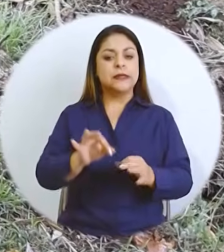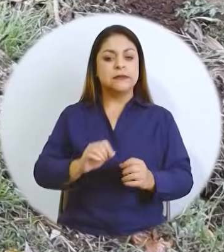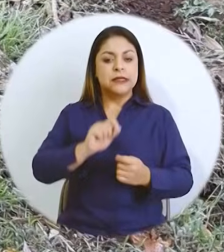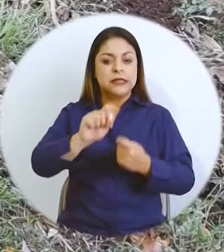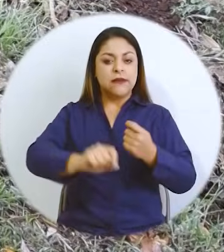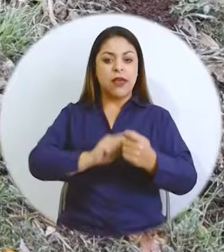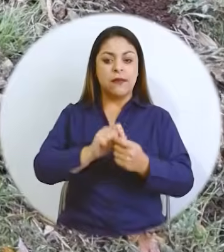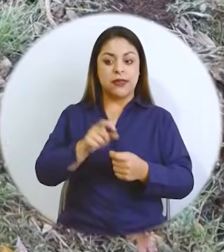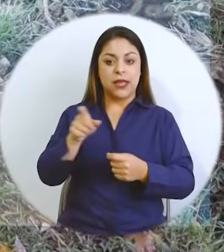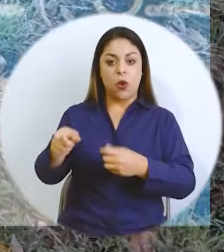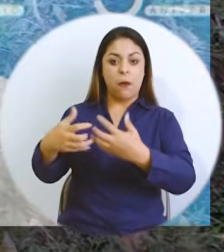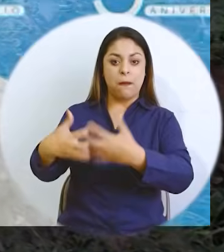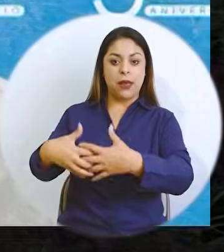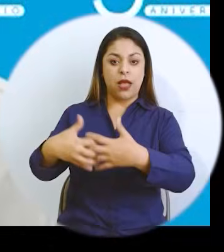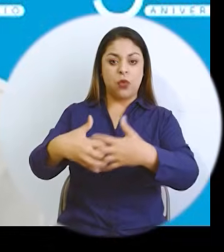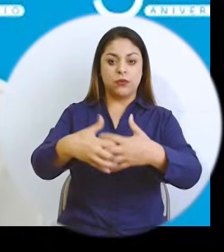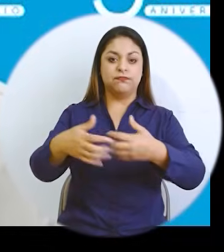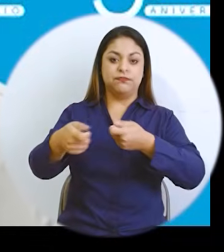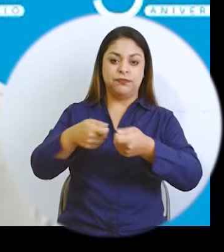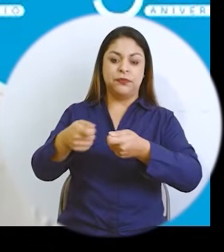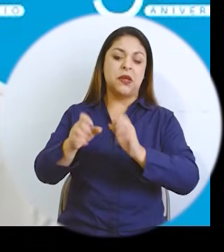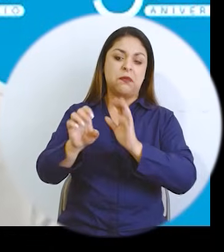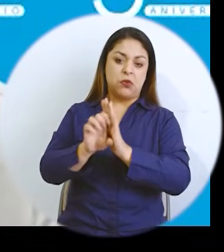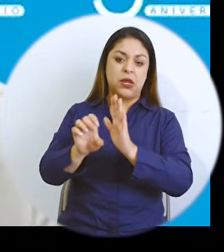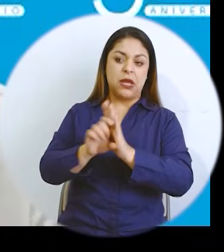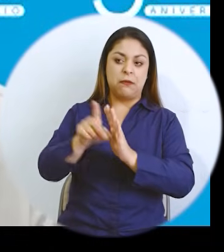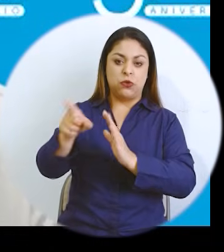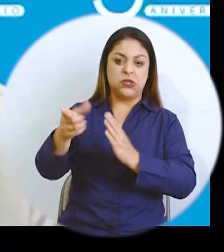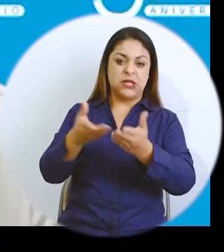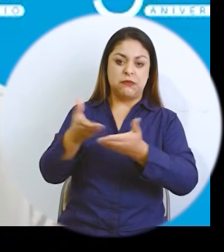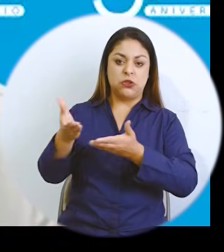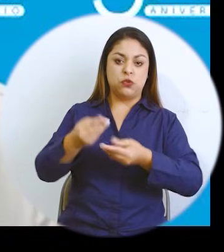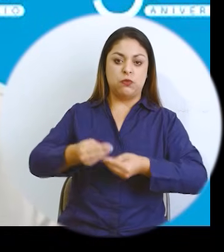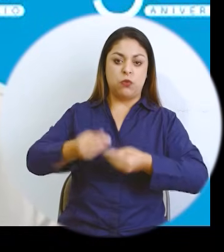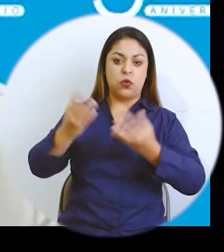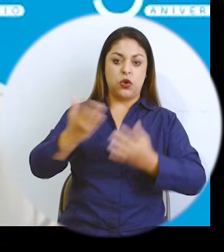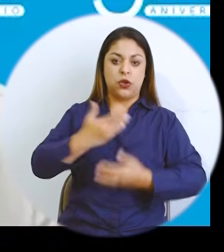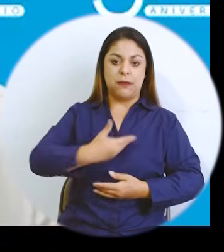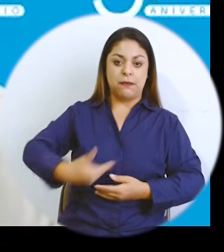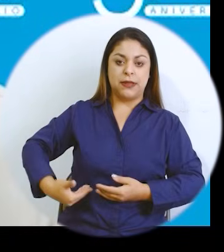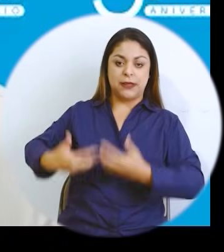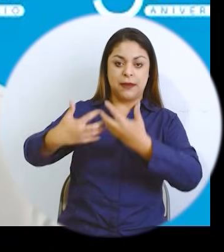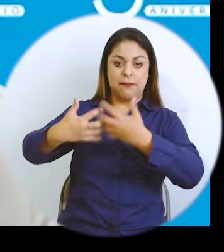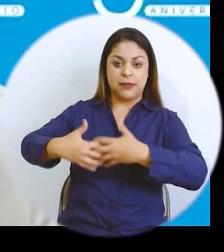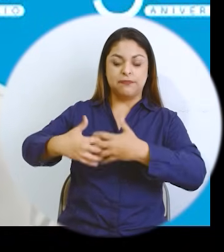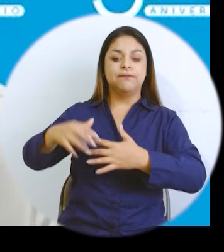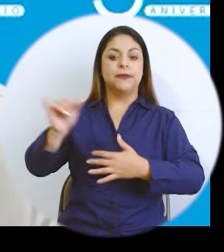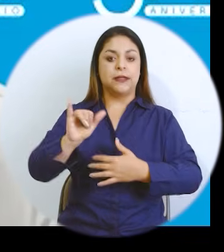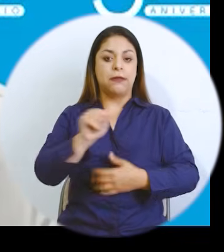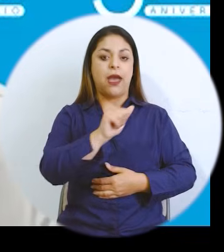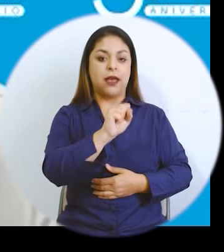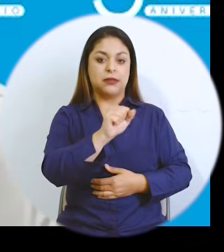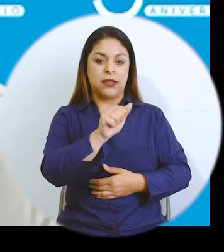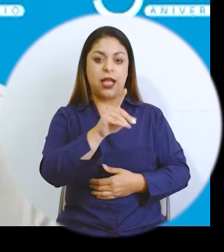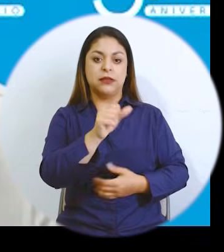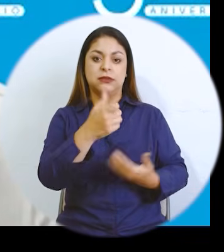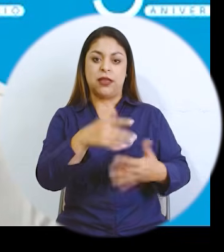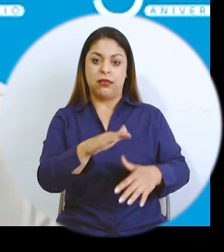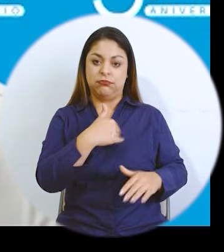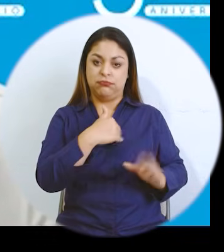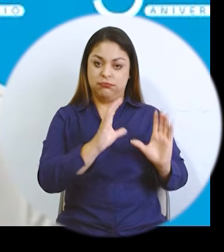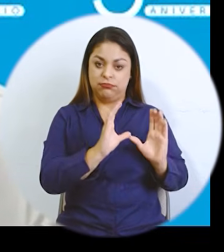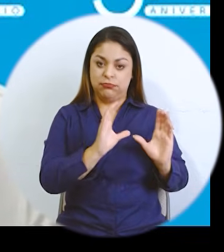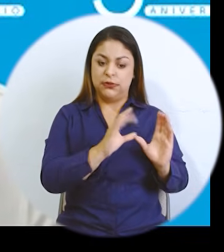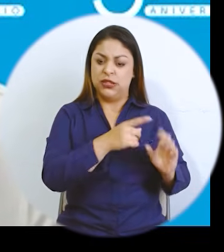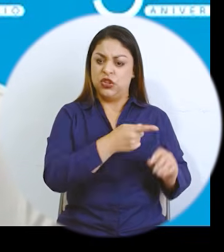en estos operadores regulados, como lo ha sido la empresa de Servicios Públicos de Heredia y las asadas, aquellas que han obtenido la certificación, demuestran una